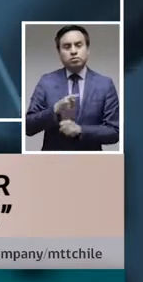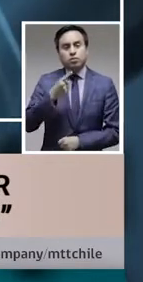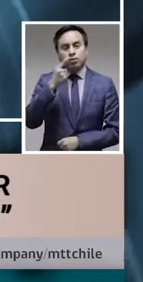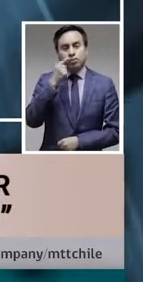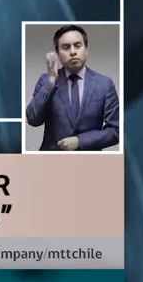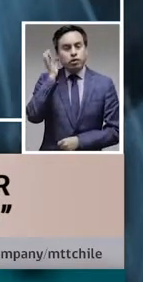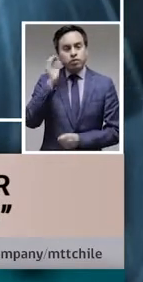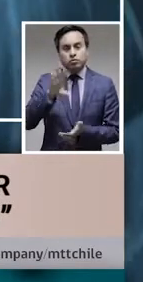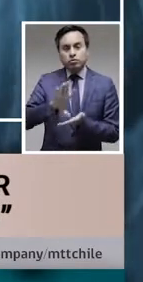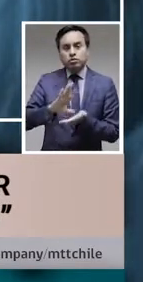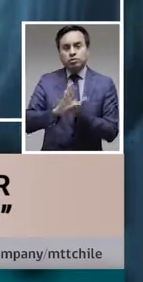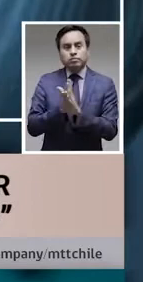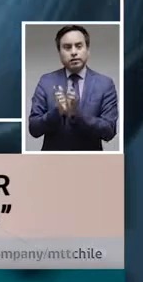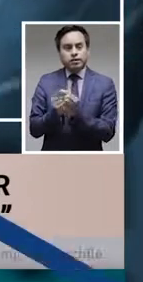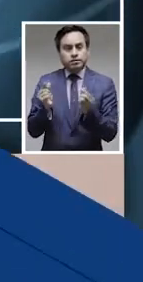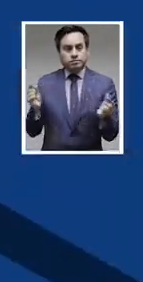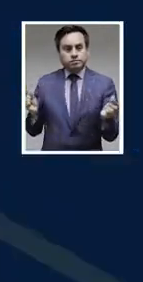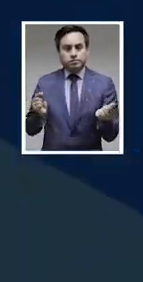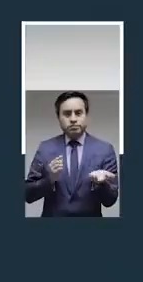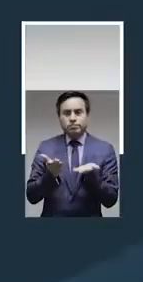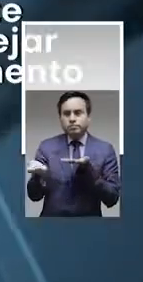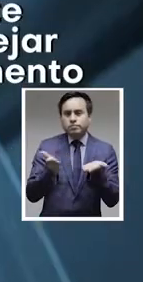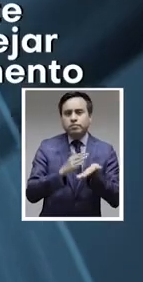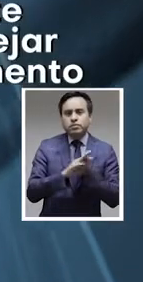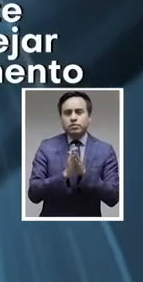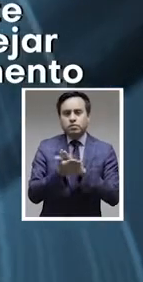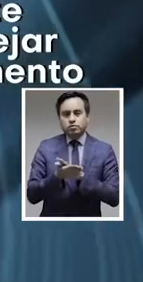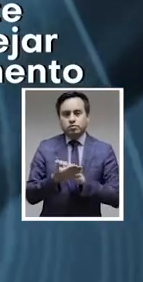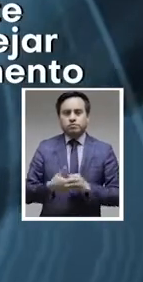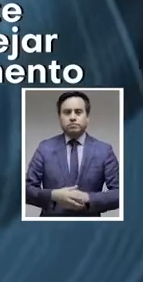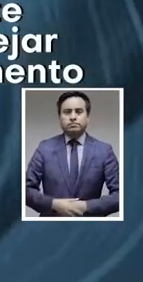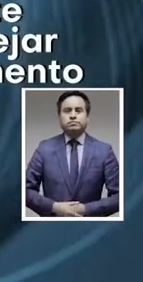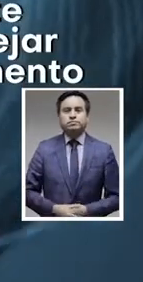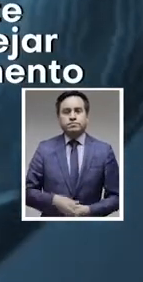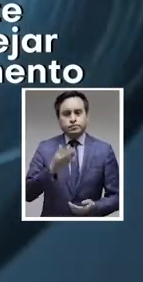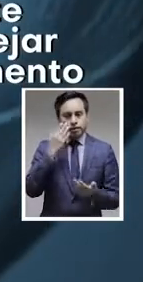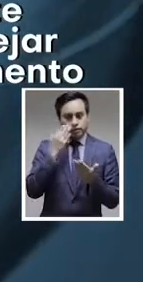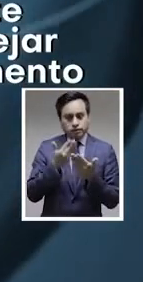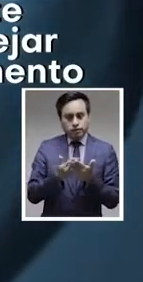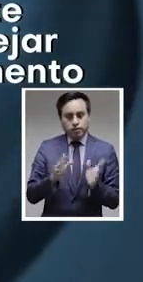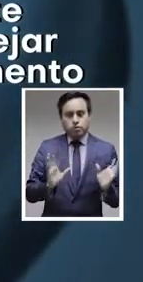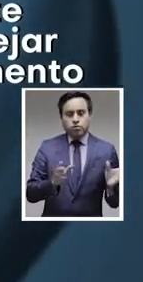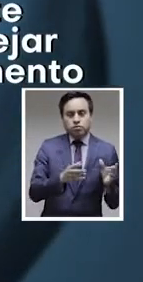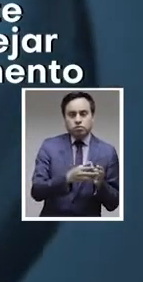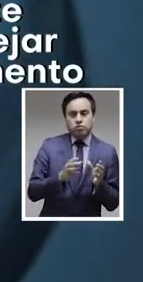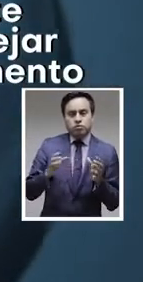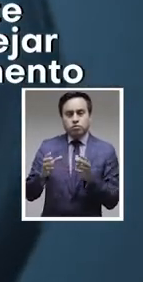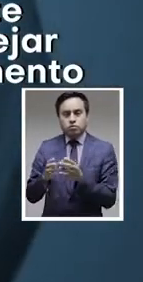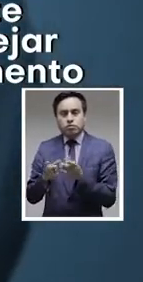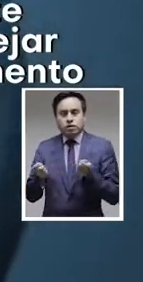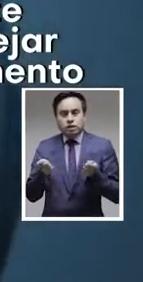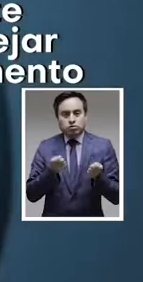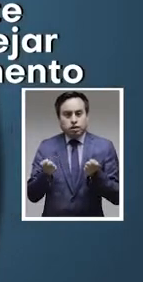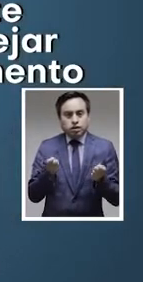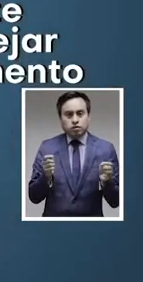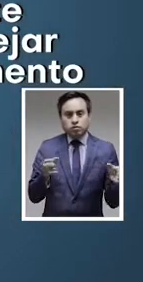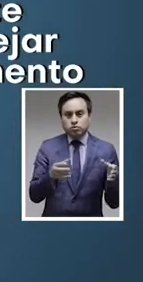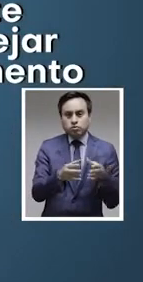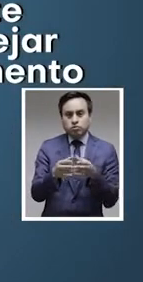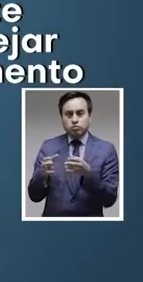en todo el país, en todos los servicios. Para beneficiar a grupos o para poder gestionar